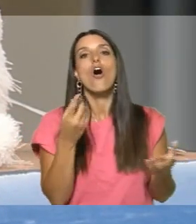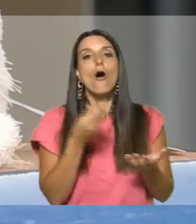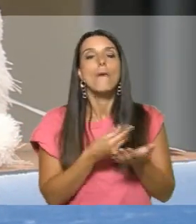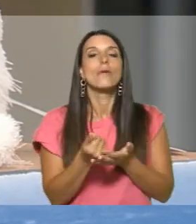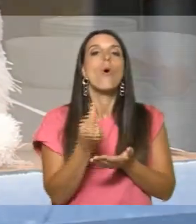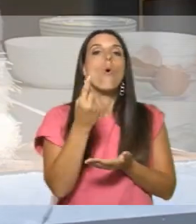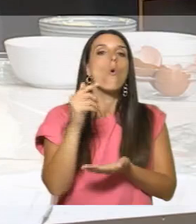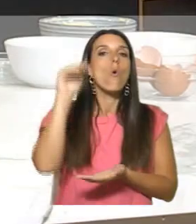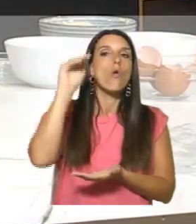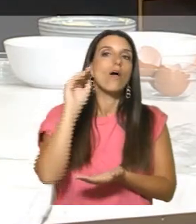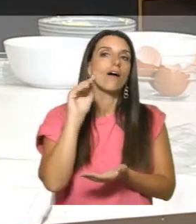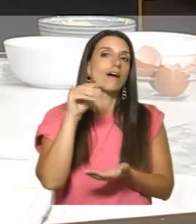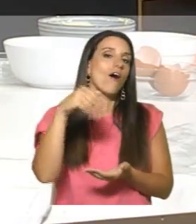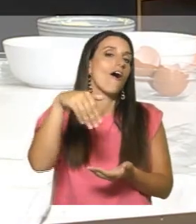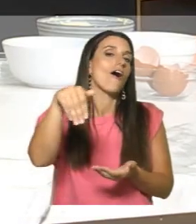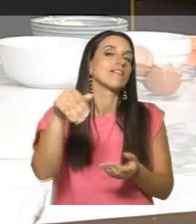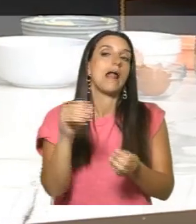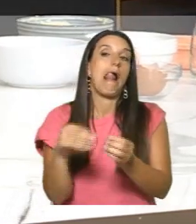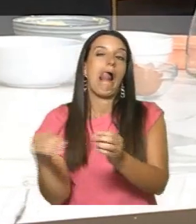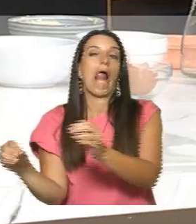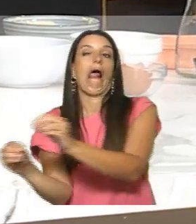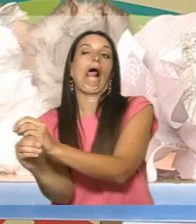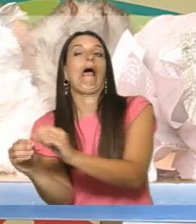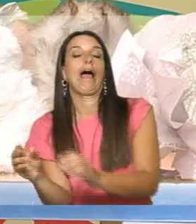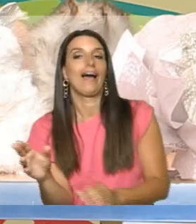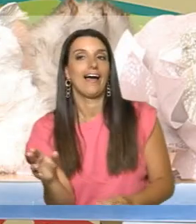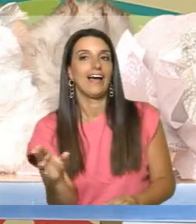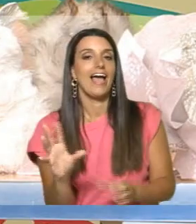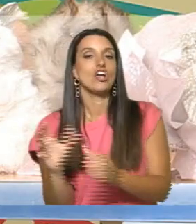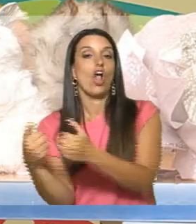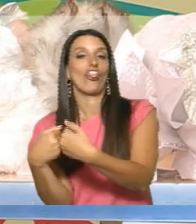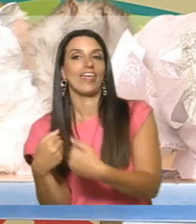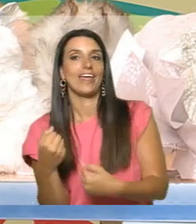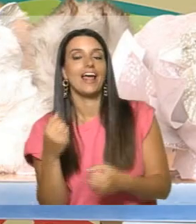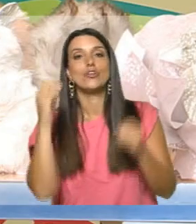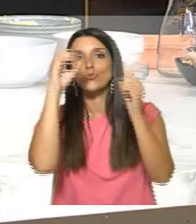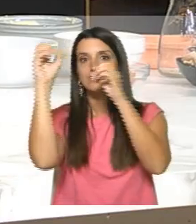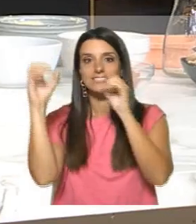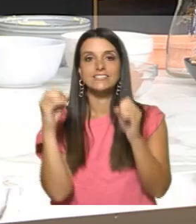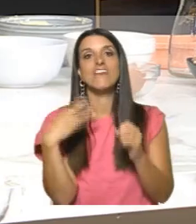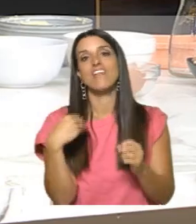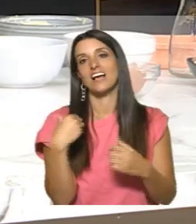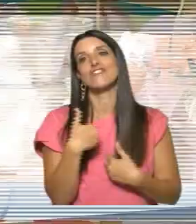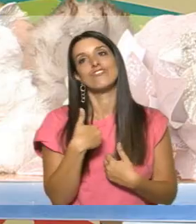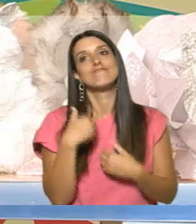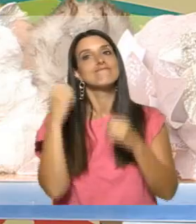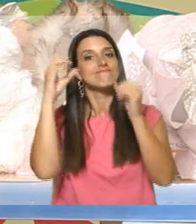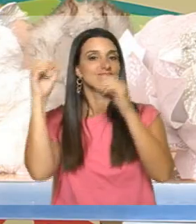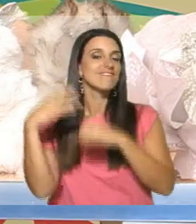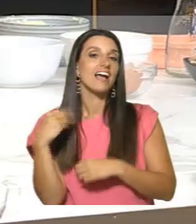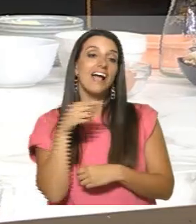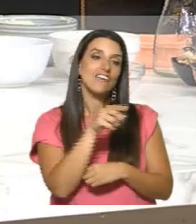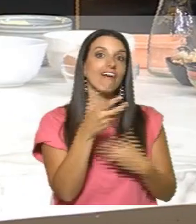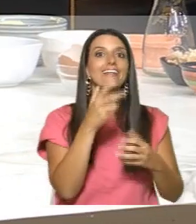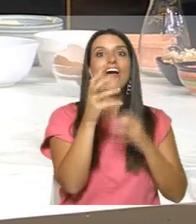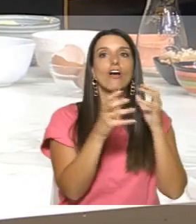pusimos. Ahí la madre lo puso un poquito. Lo puso por ahí. Sí, porque es todo rojo y dorado. Las lucecitas blancas para mí. Bien, me gusta. Pero, ¿viste? Claro. A ellos les gustaban